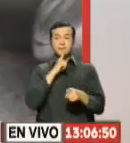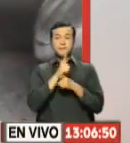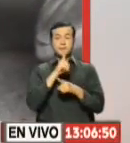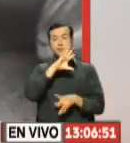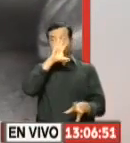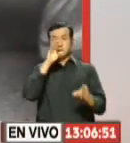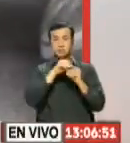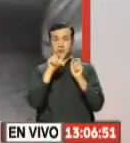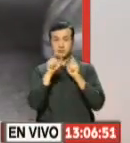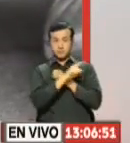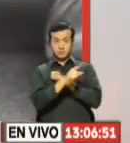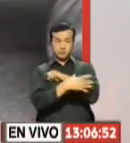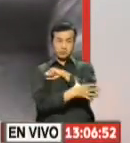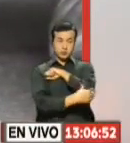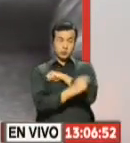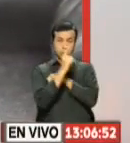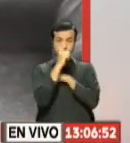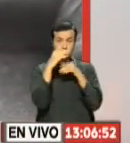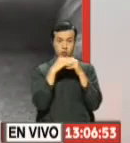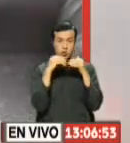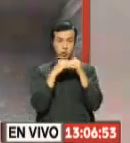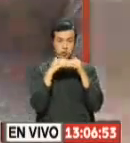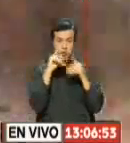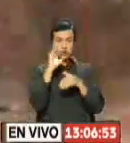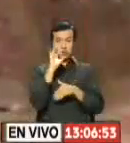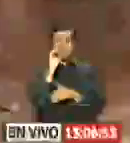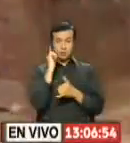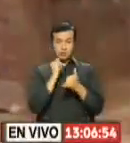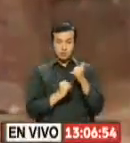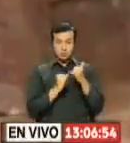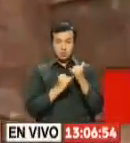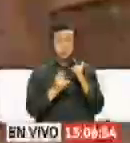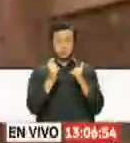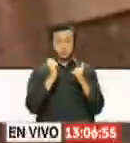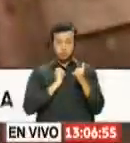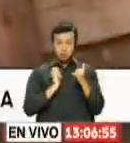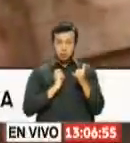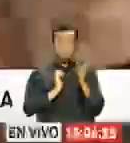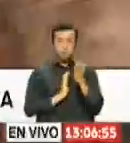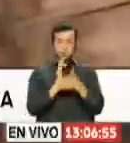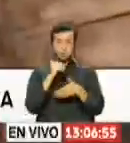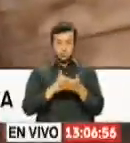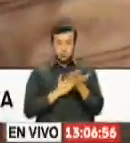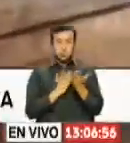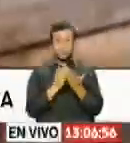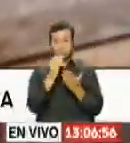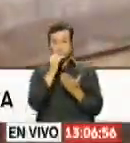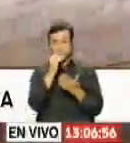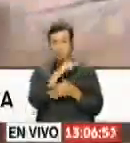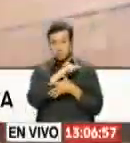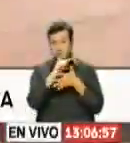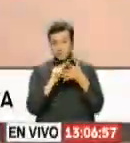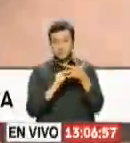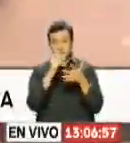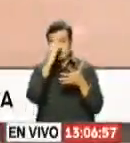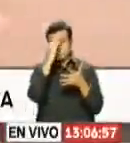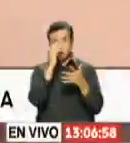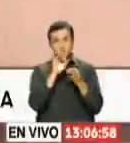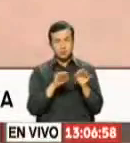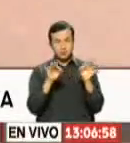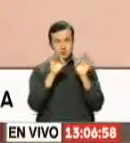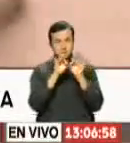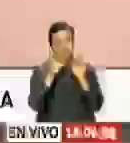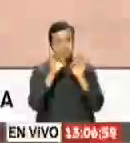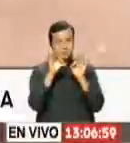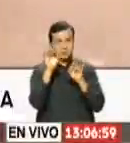a todo aquel que vive con menos de $1.90. El acceso a salud, educación, alimentación son factores determinantes en el índice de